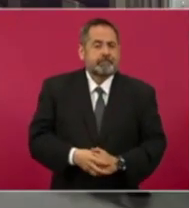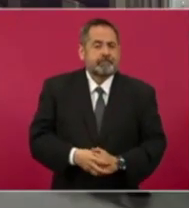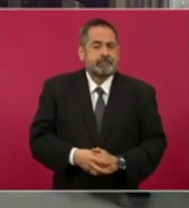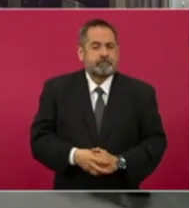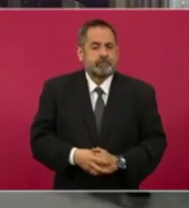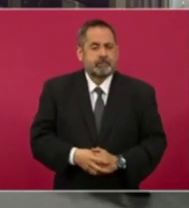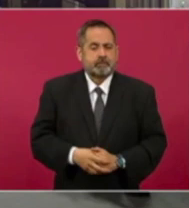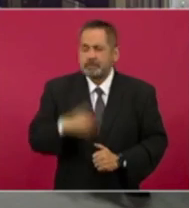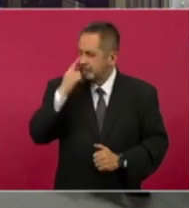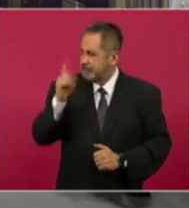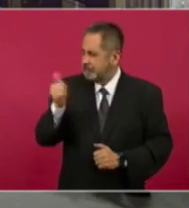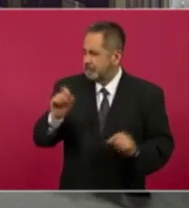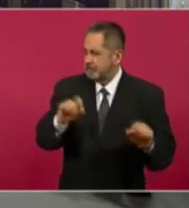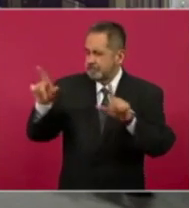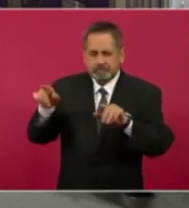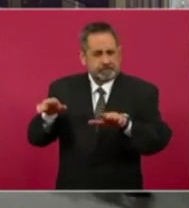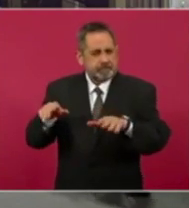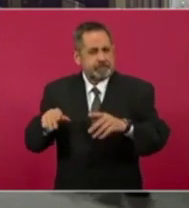¿Y por qué no pones